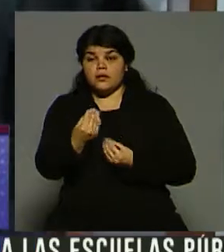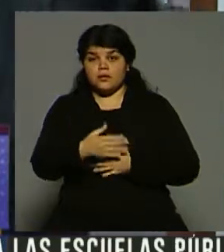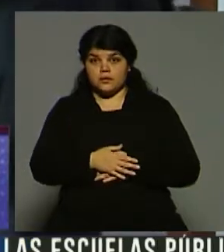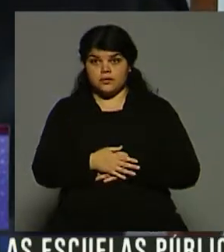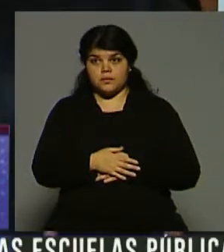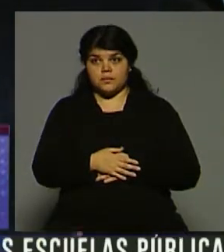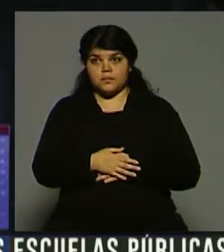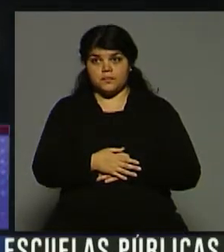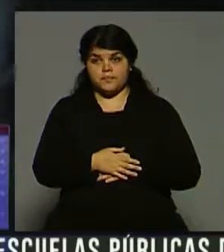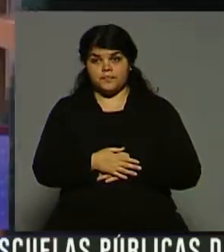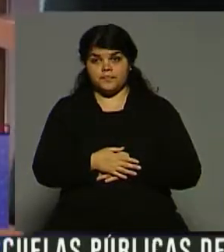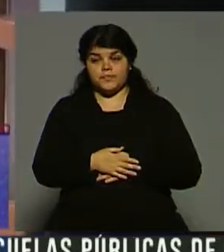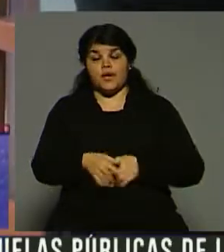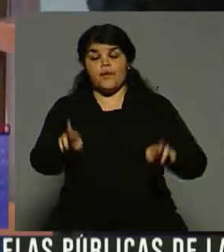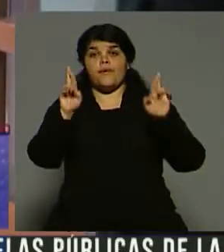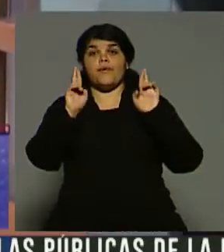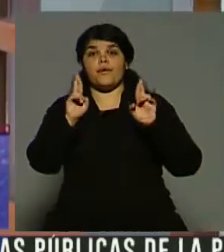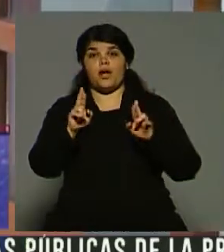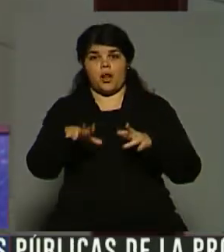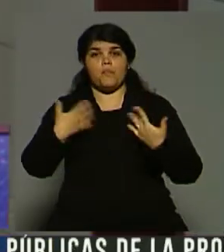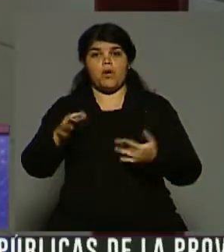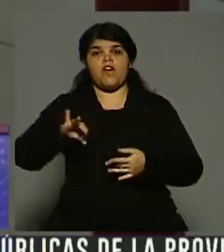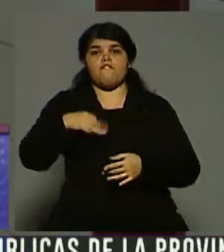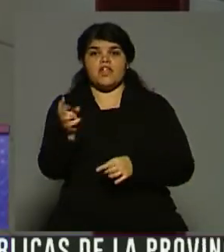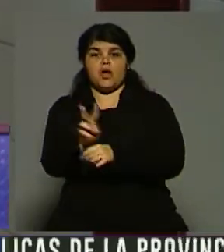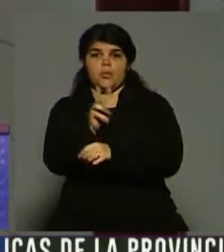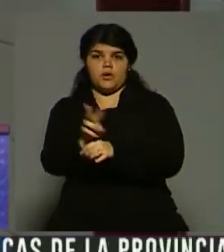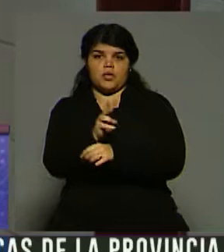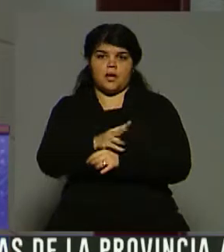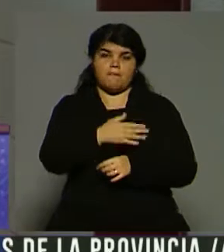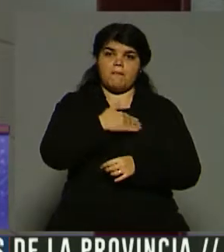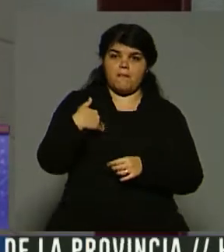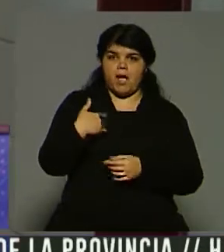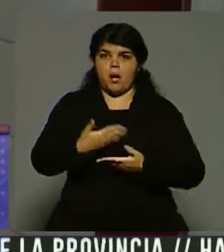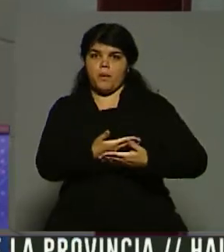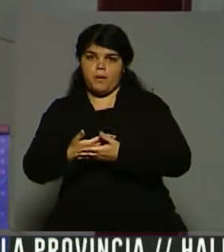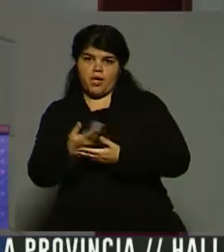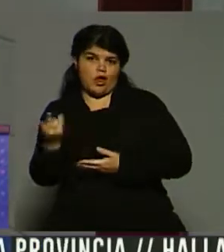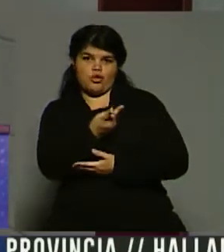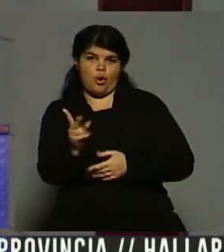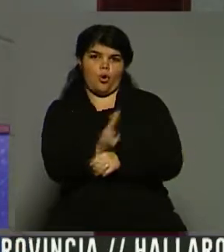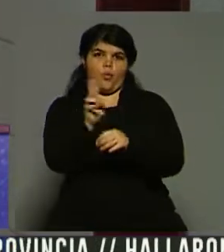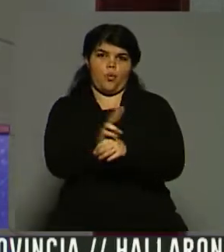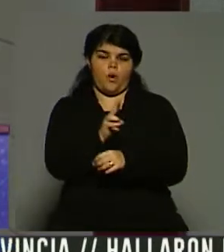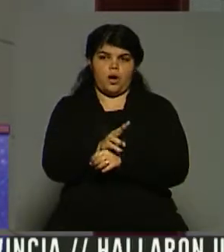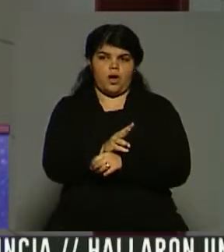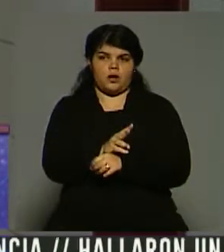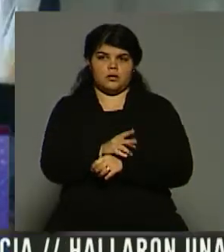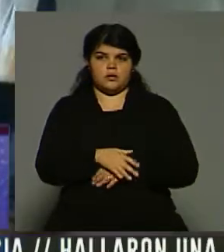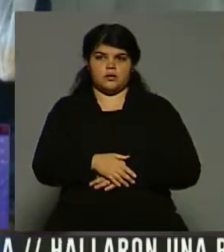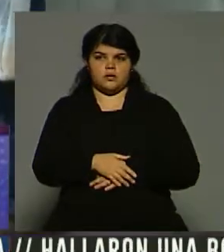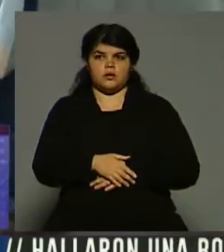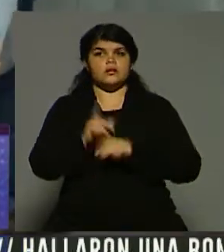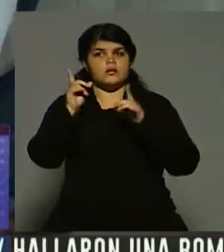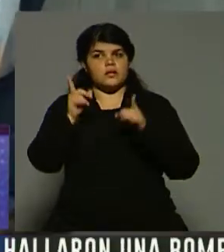y ojalá podamos proteger la vida de la mamá y del bebé. Hay que llevar una